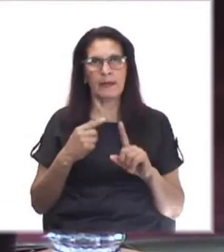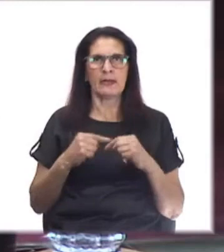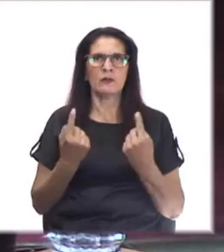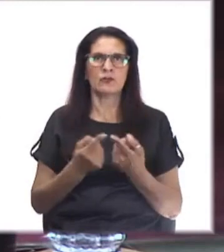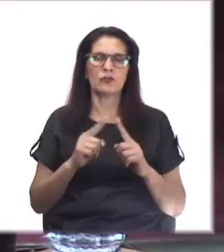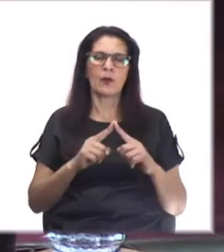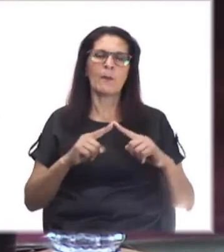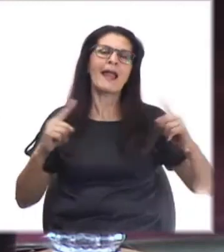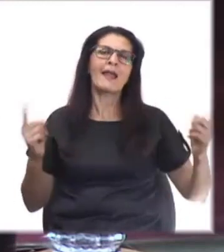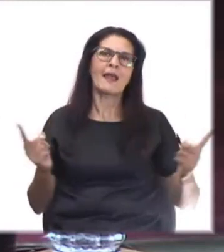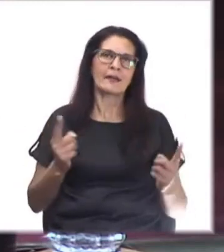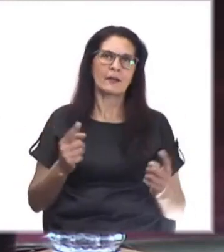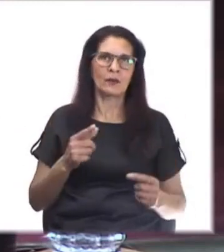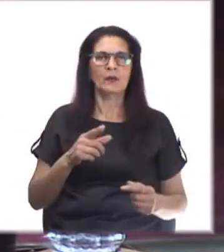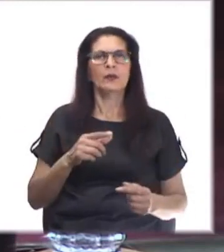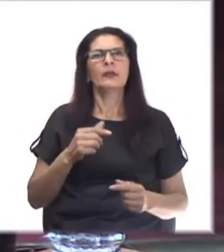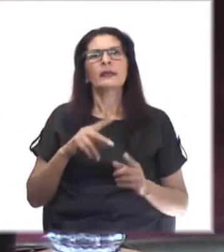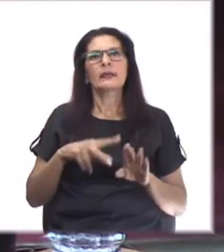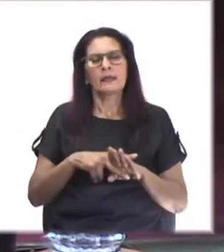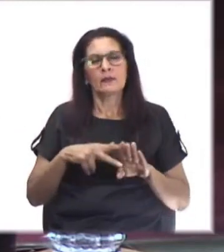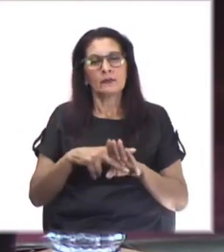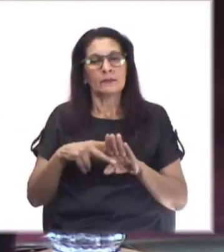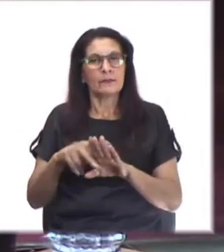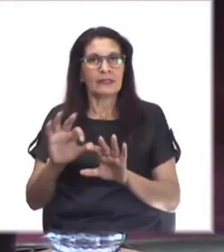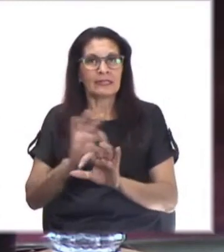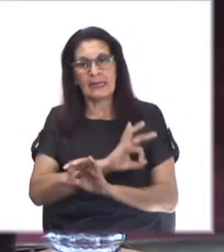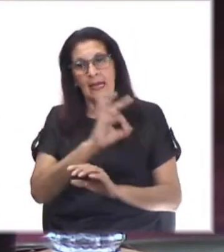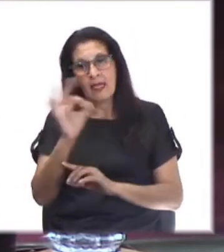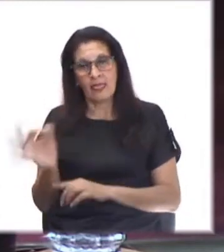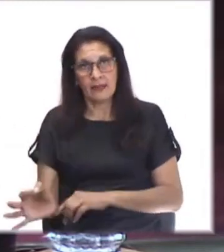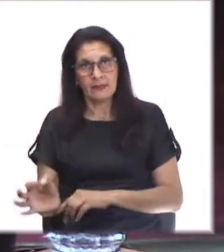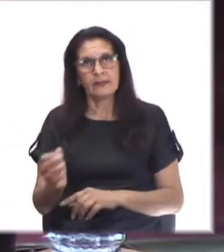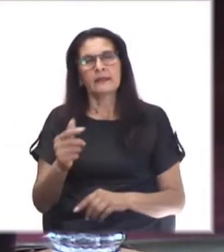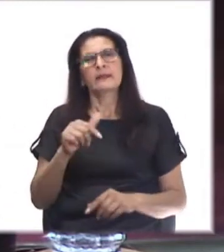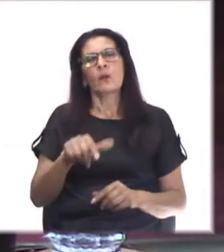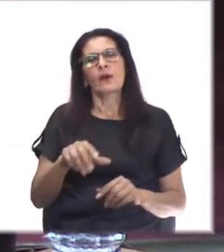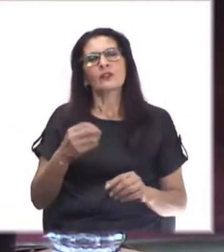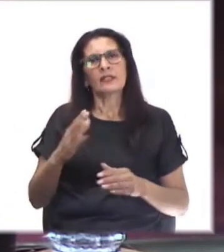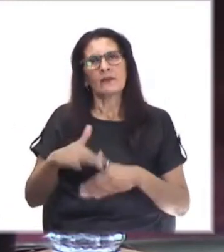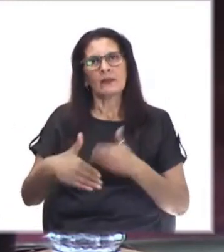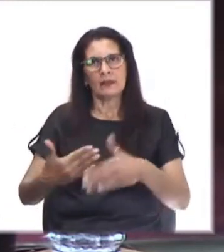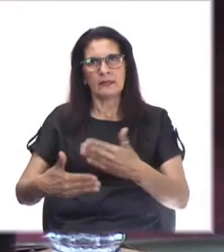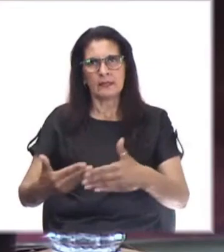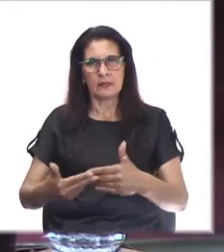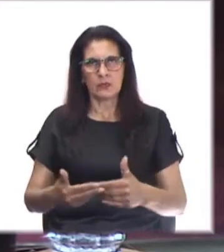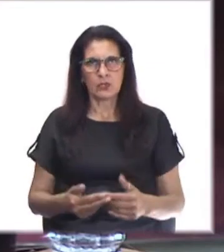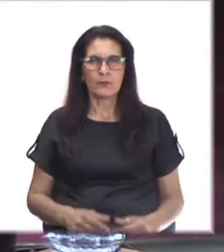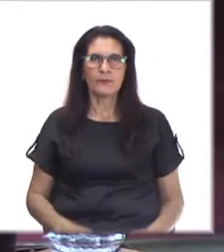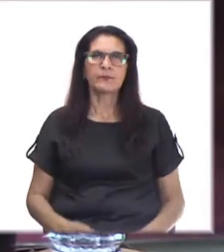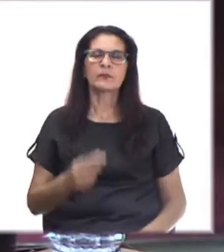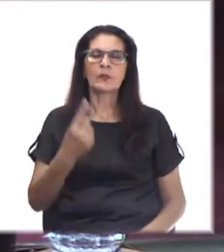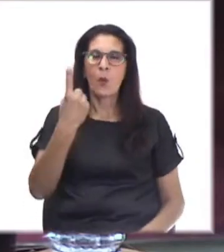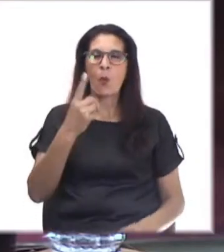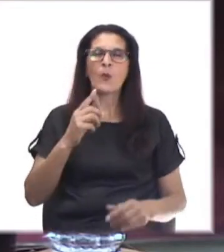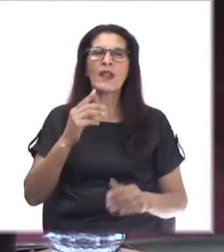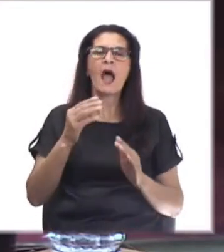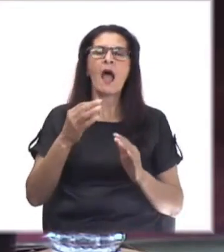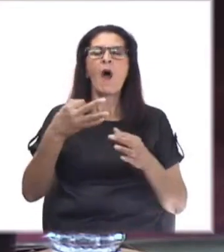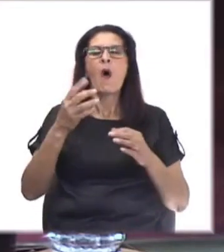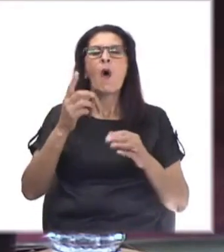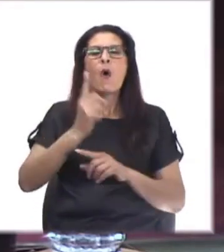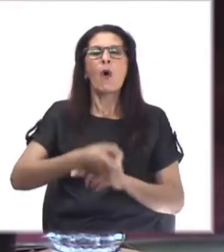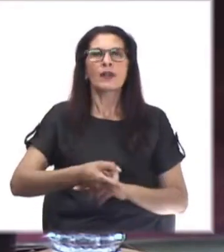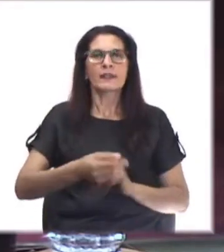largo periodo de democracia ininterrumpida de la historia nacional, aún en desarrollo. Una orden de prioridades donde la